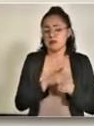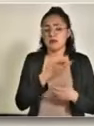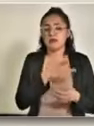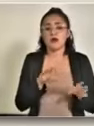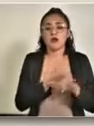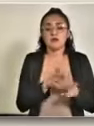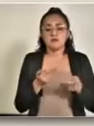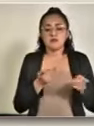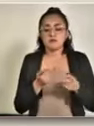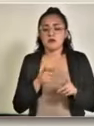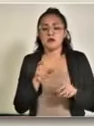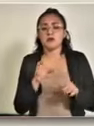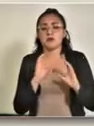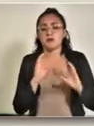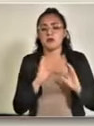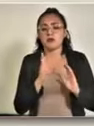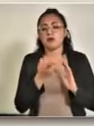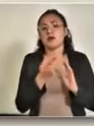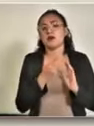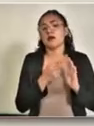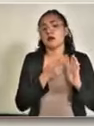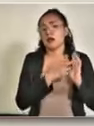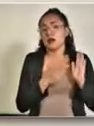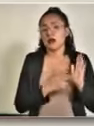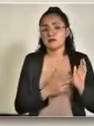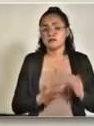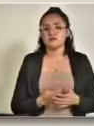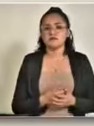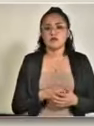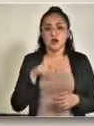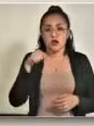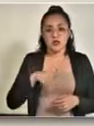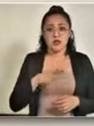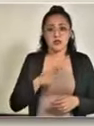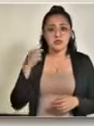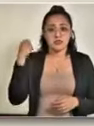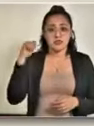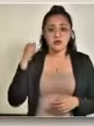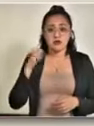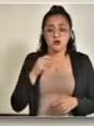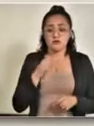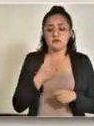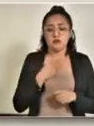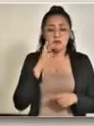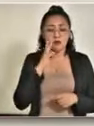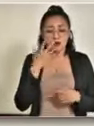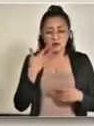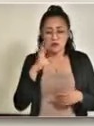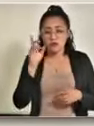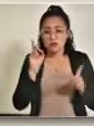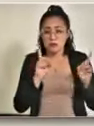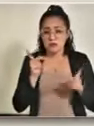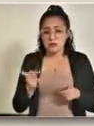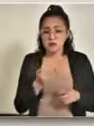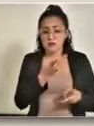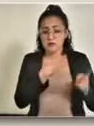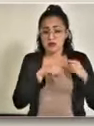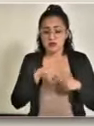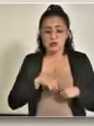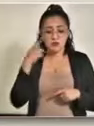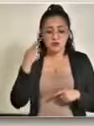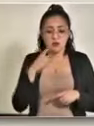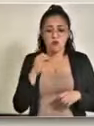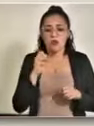de prevención. Hoy está en Tabasco. Quiero preguntarle, gobernador, si cabe la posibilidad de que visite el estado de Puebla, si usted ya ha